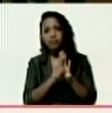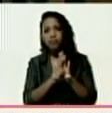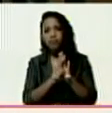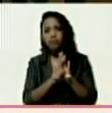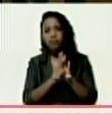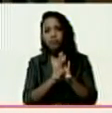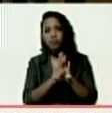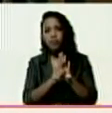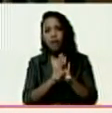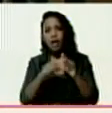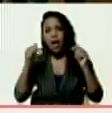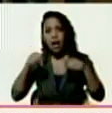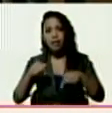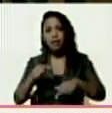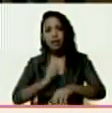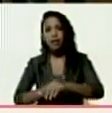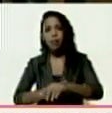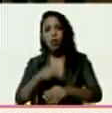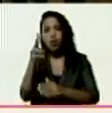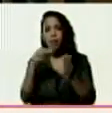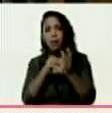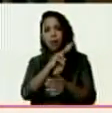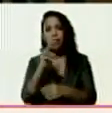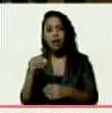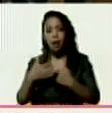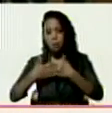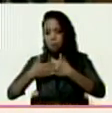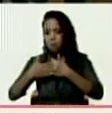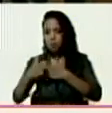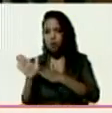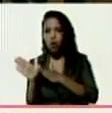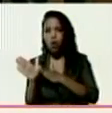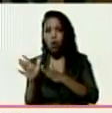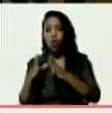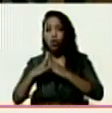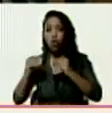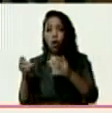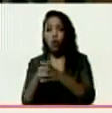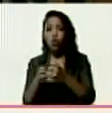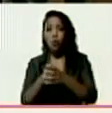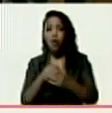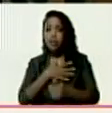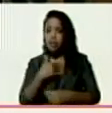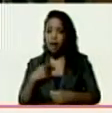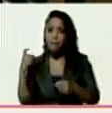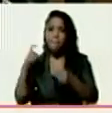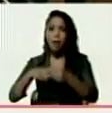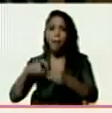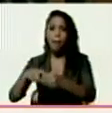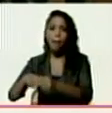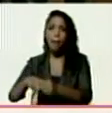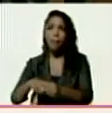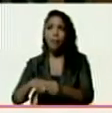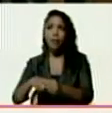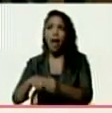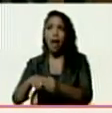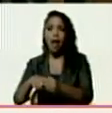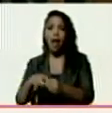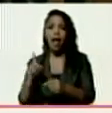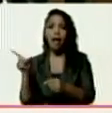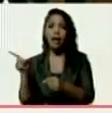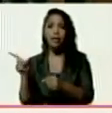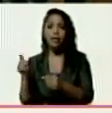este periodo 2020 ya las puertas abiertas para que todos los sectores que quieran incorporarse en este